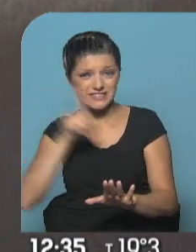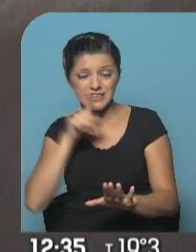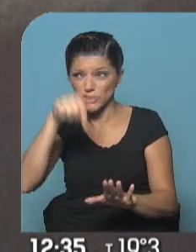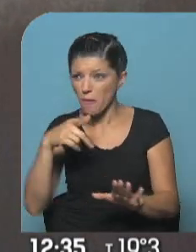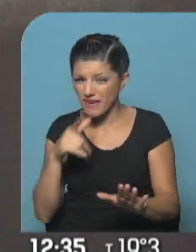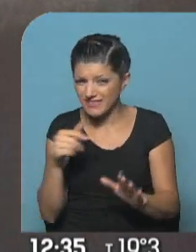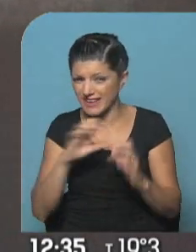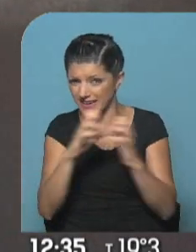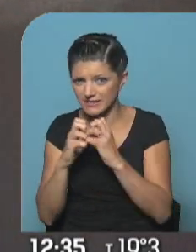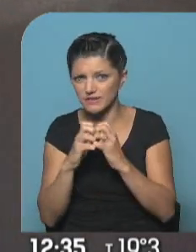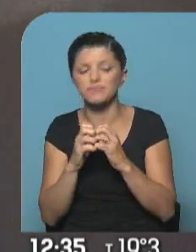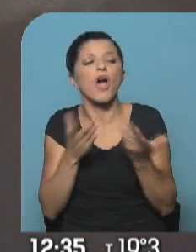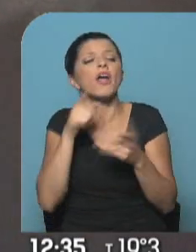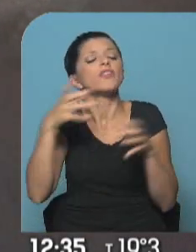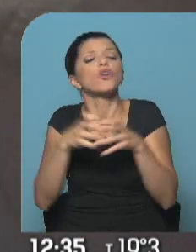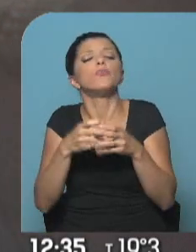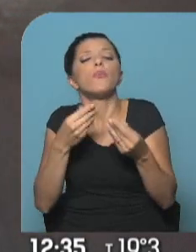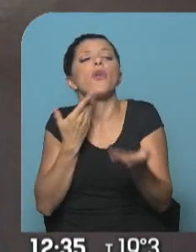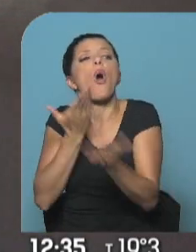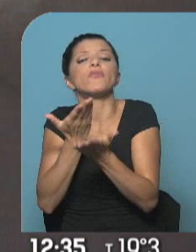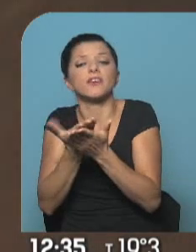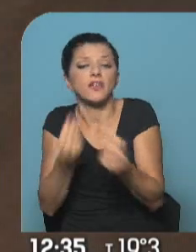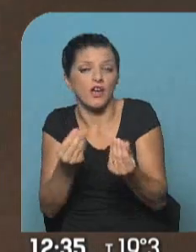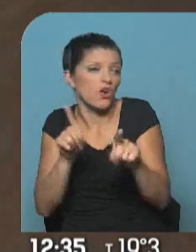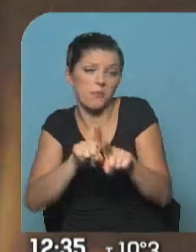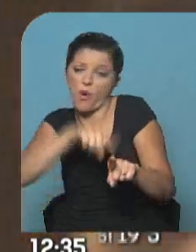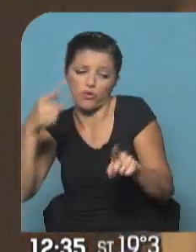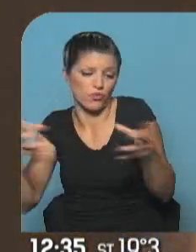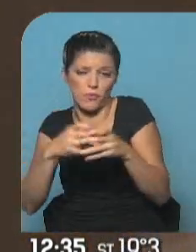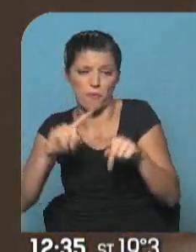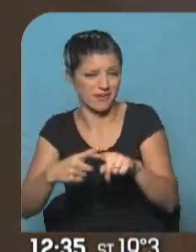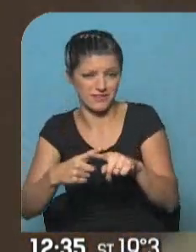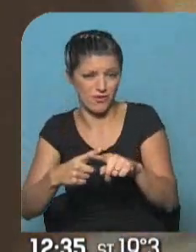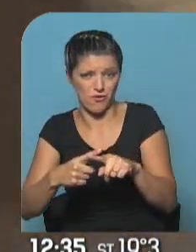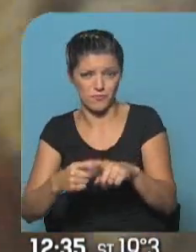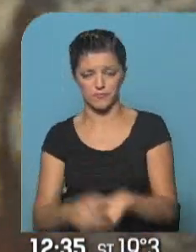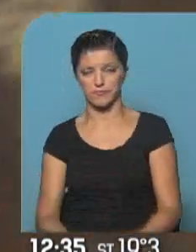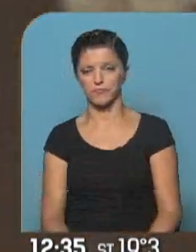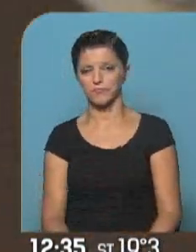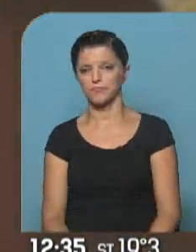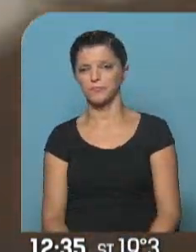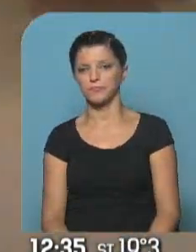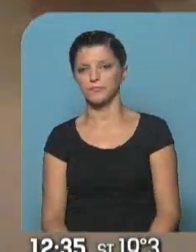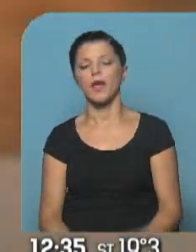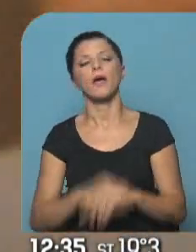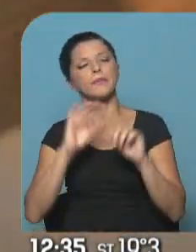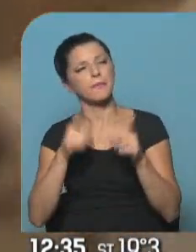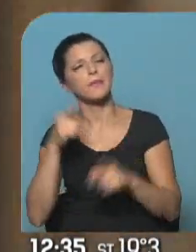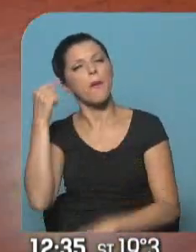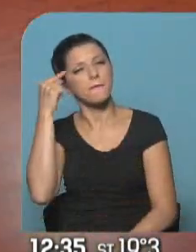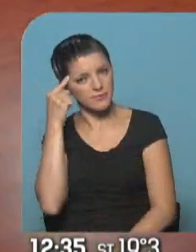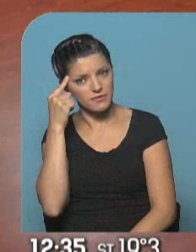ofrecer. ¿Qué puede ofrecer la democracia cristiana que no puede ofrecer alguno de los otros partidos? Sí, lo que hay que ver también son esas deudas que tiene la democracia chilena y que se